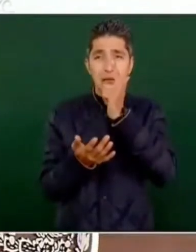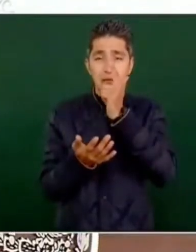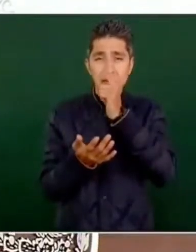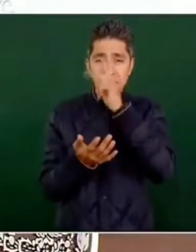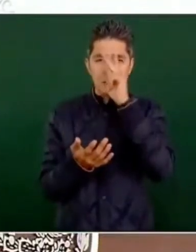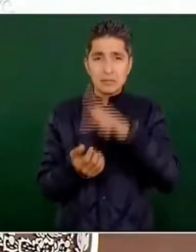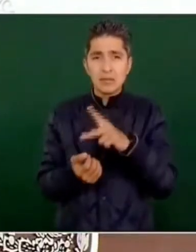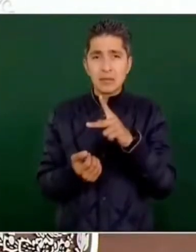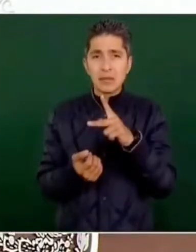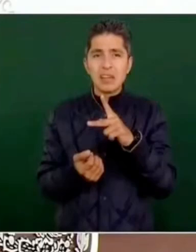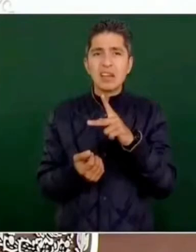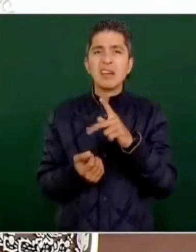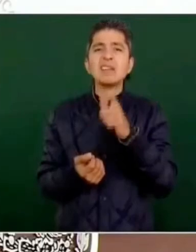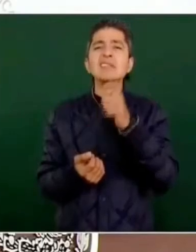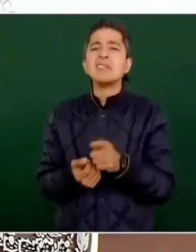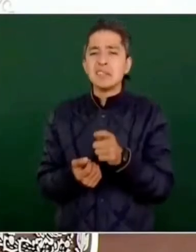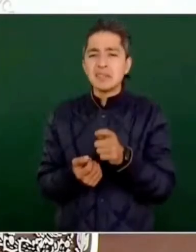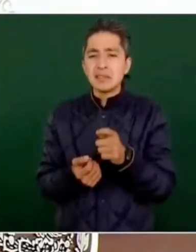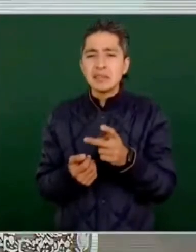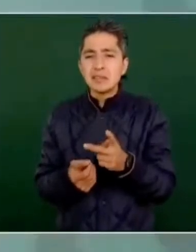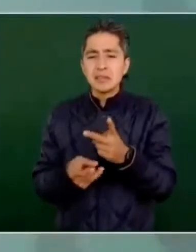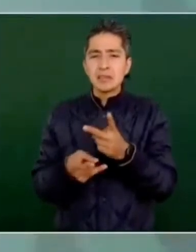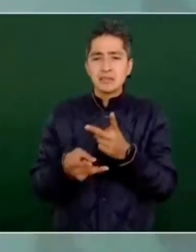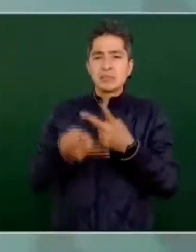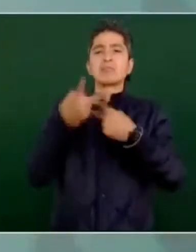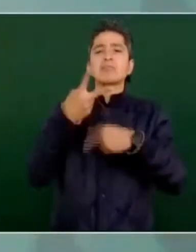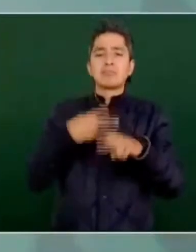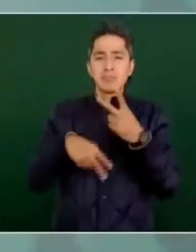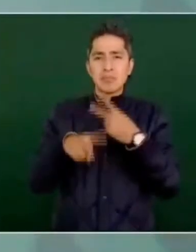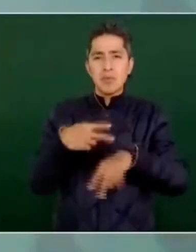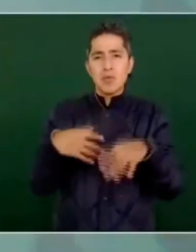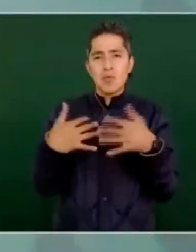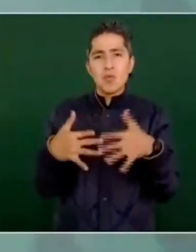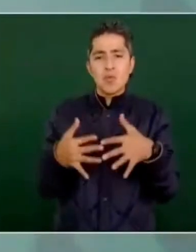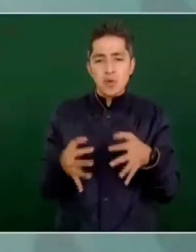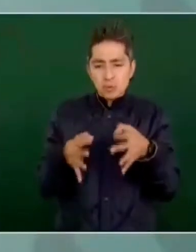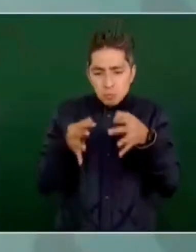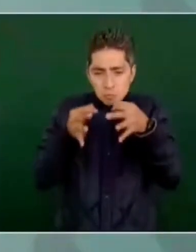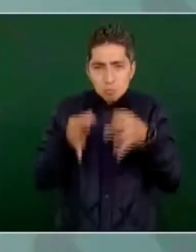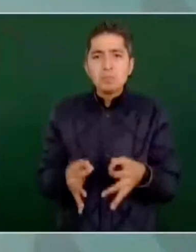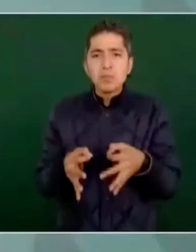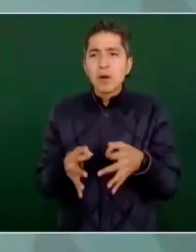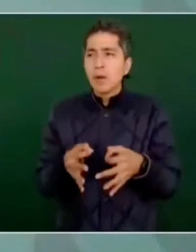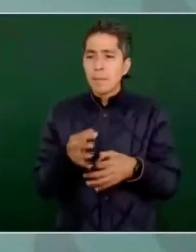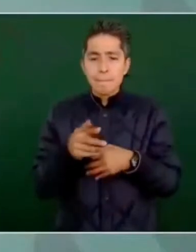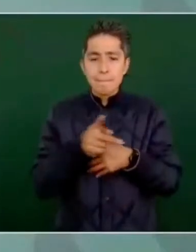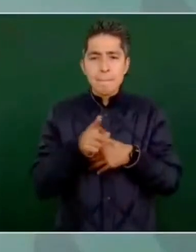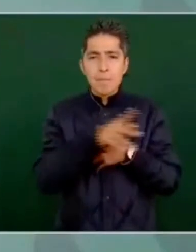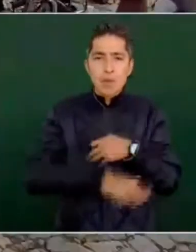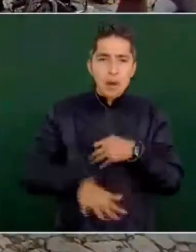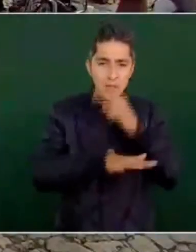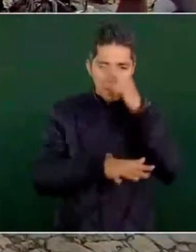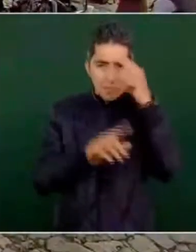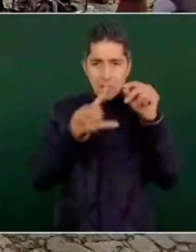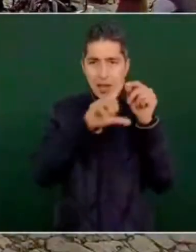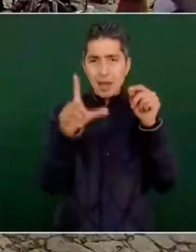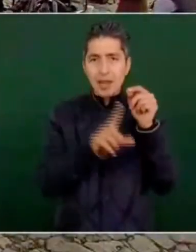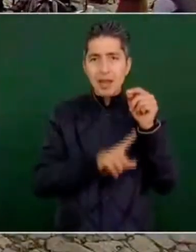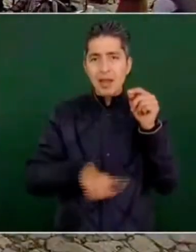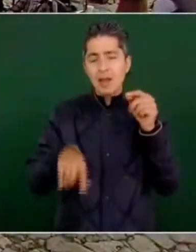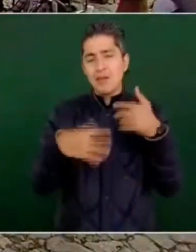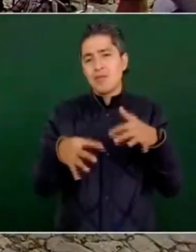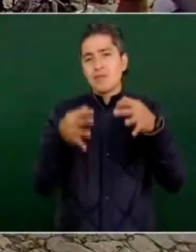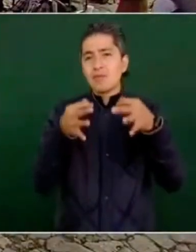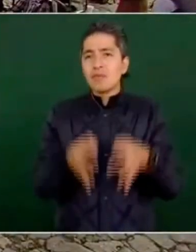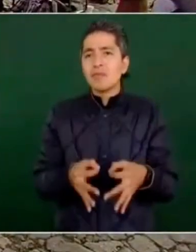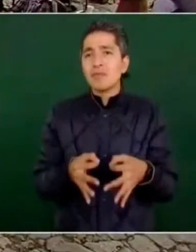hizo resurgir el más puro y leal heroísmo del pueblo de México, porque así se